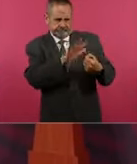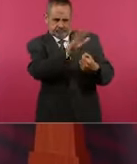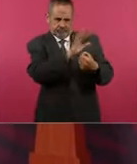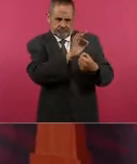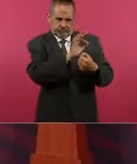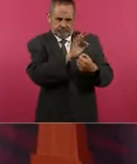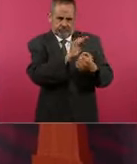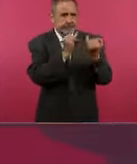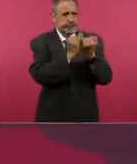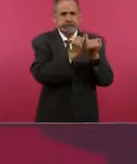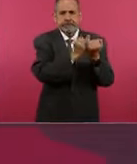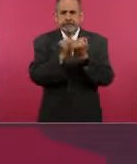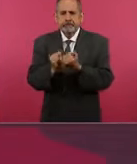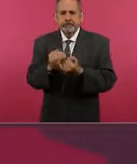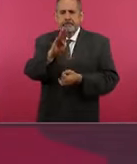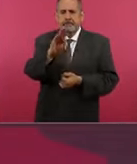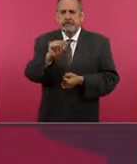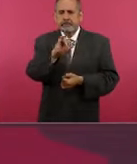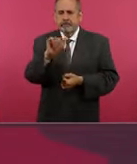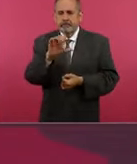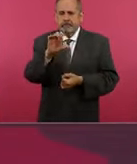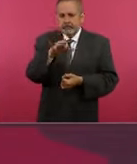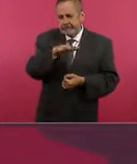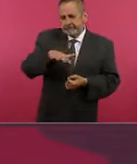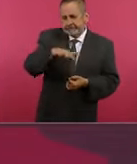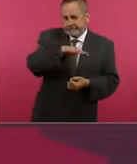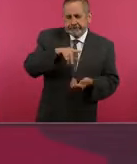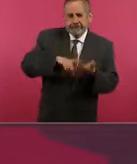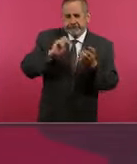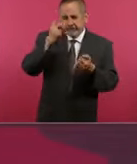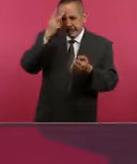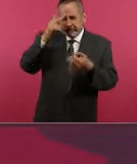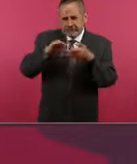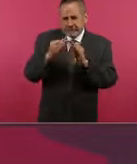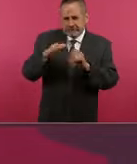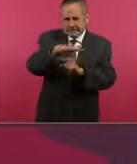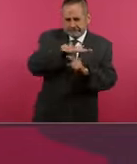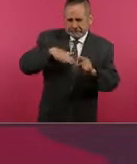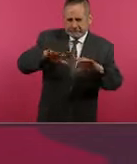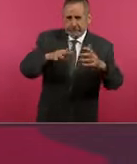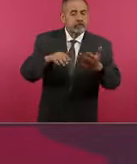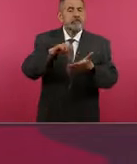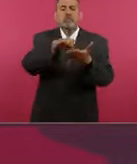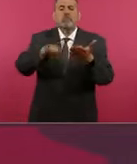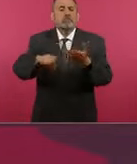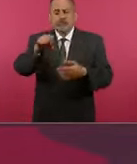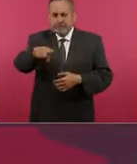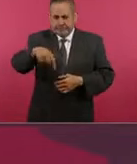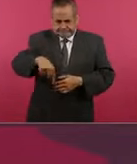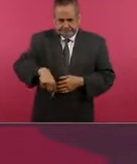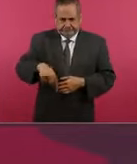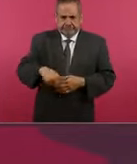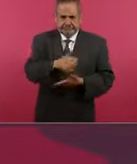Y lo mismo el Bajío y lo mismo el centro aquí, por ejemplo, la capital.